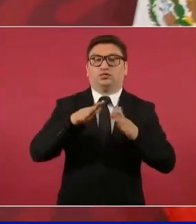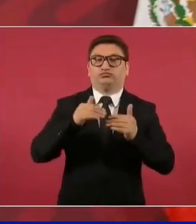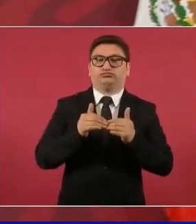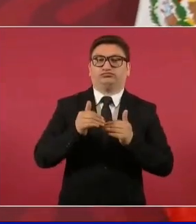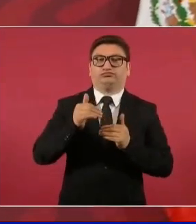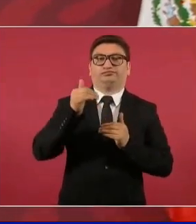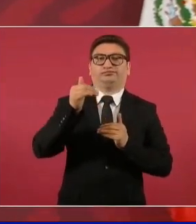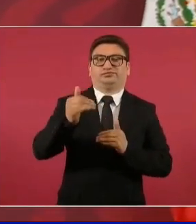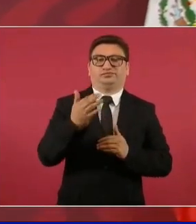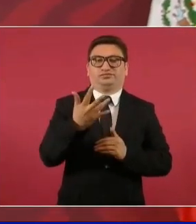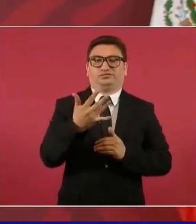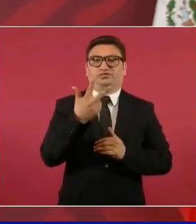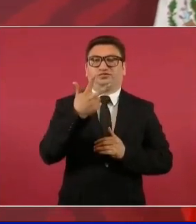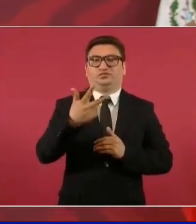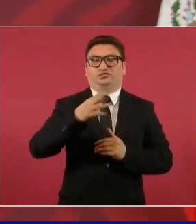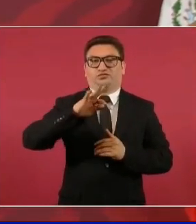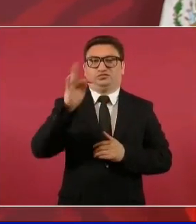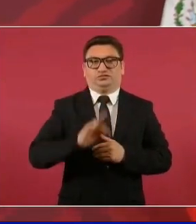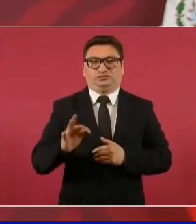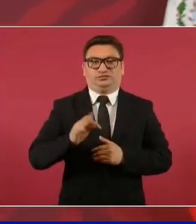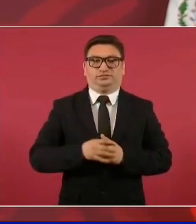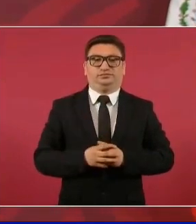58%,